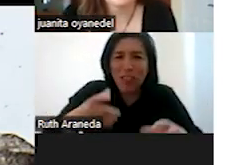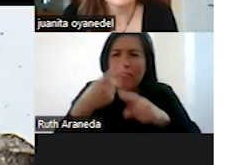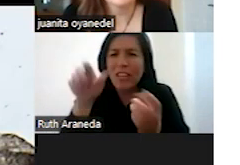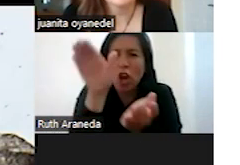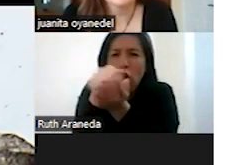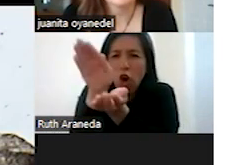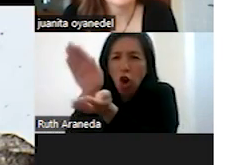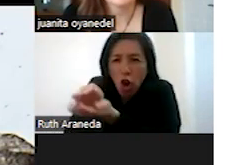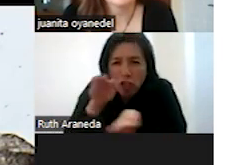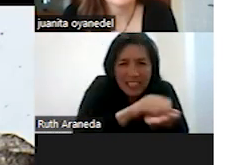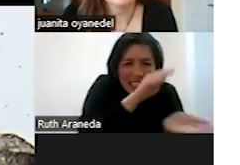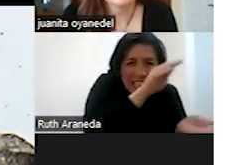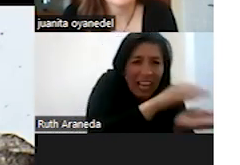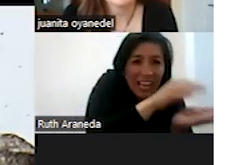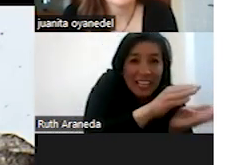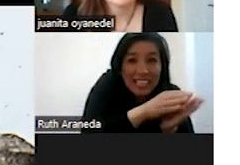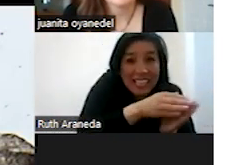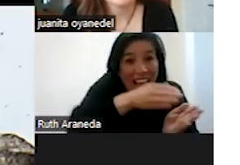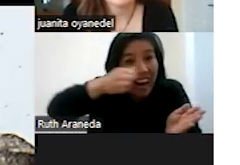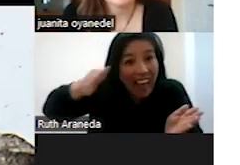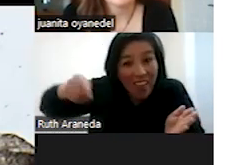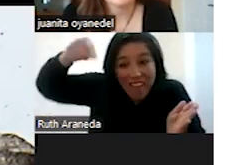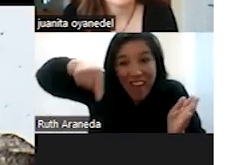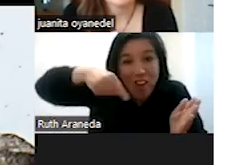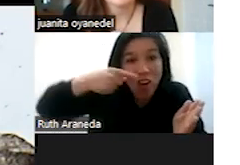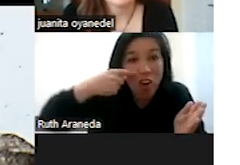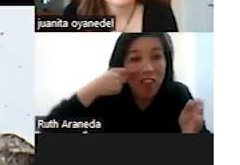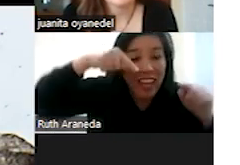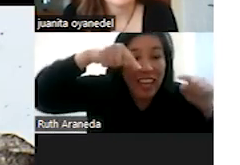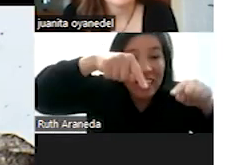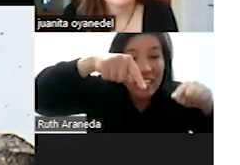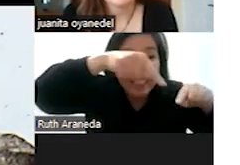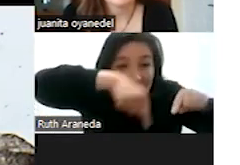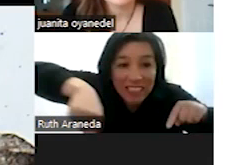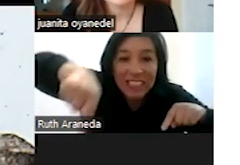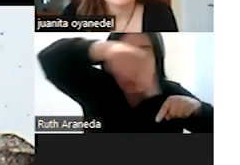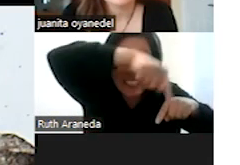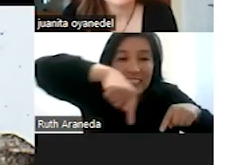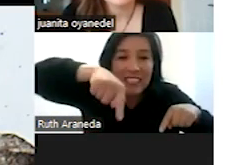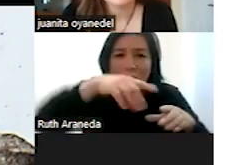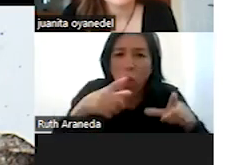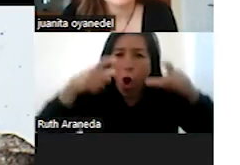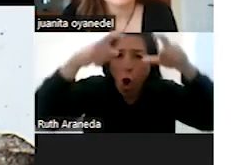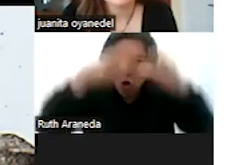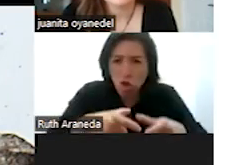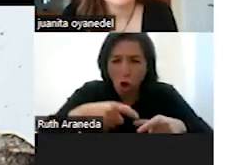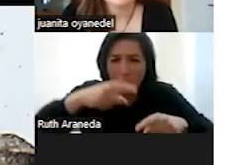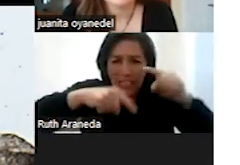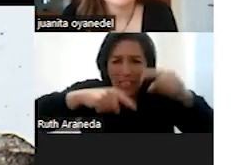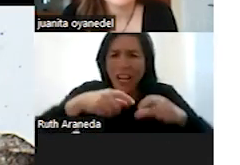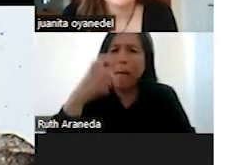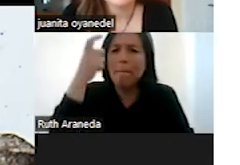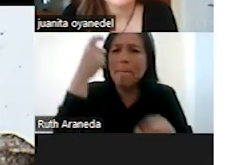del intermedial rocoso, y al lado, eso que se ve ahí abajito, era una pequeña cavidad en la superficie con piedras